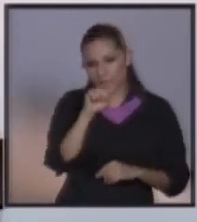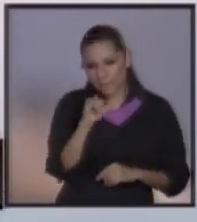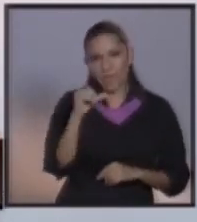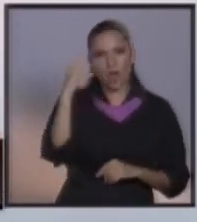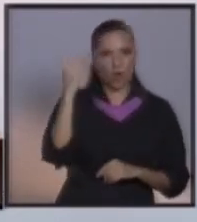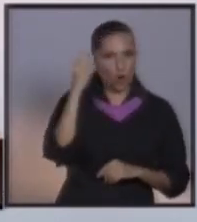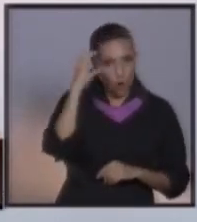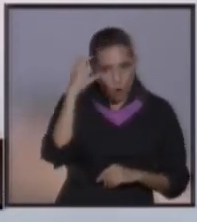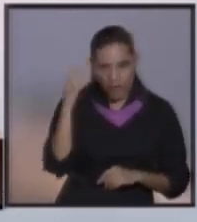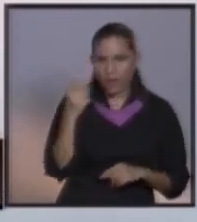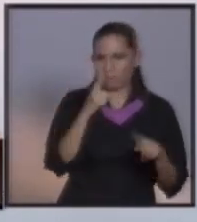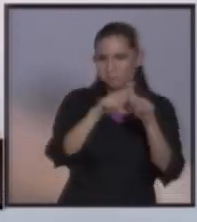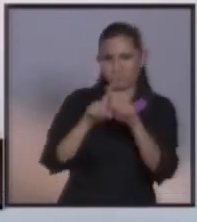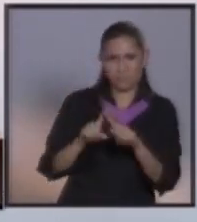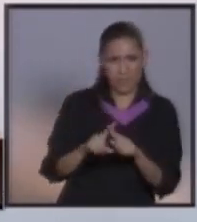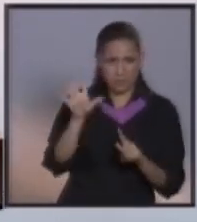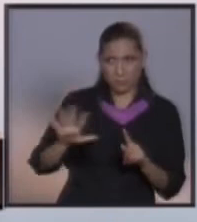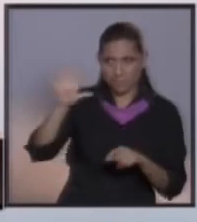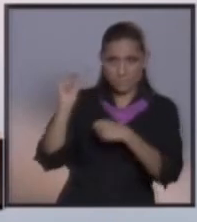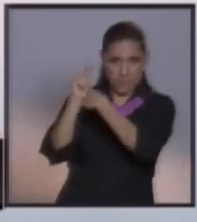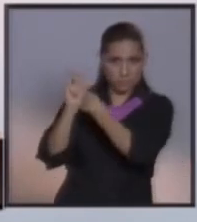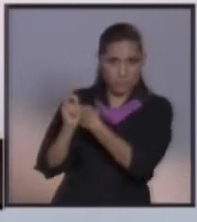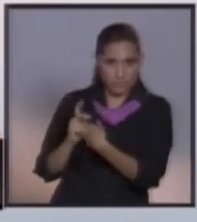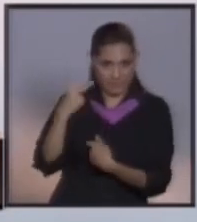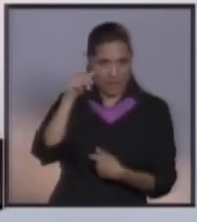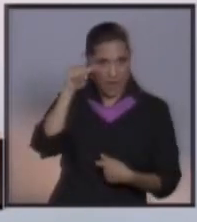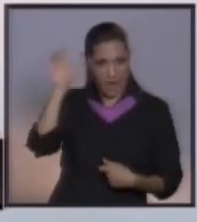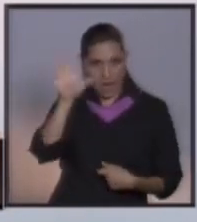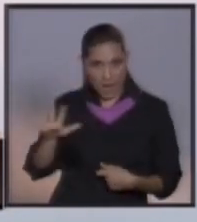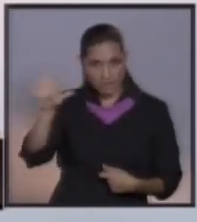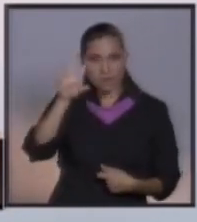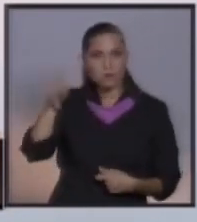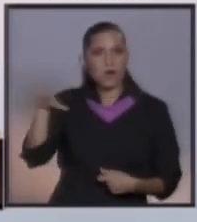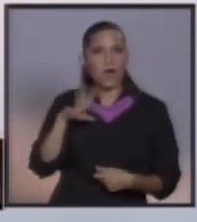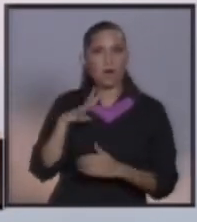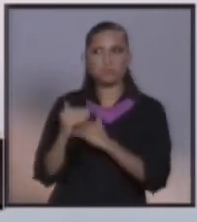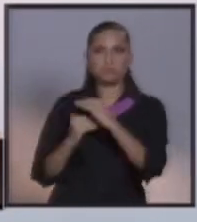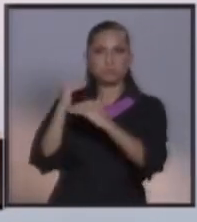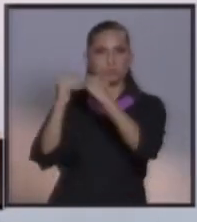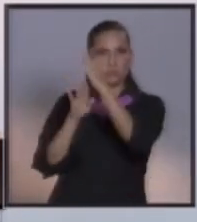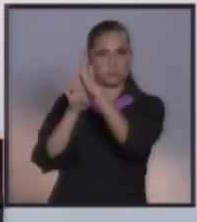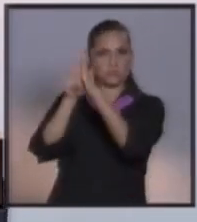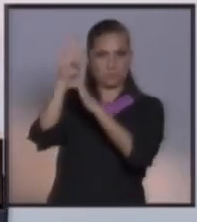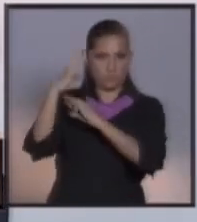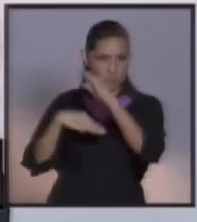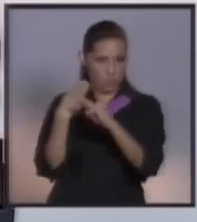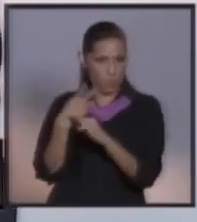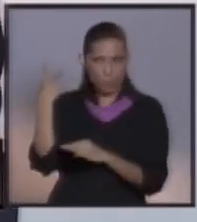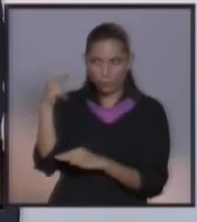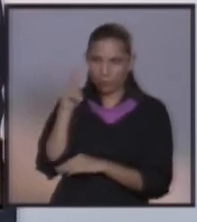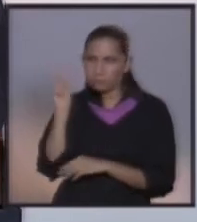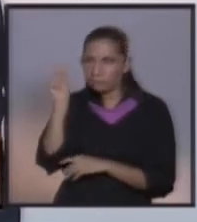Japón, son países que han tenido o tienen hoy en día la mayor dinámica económica. Son los países que más están creciendo en el mundo. Y